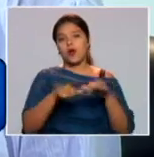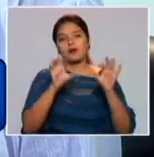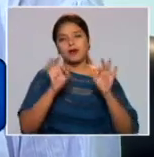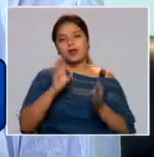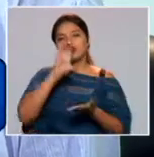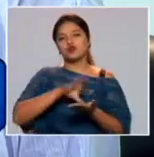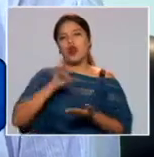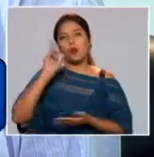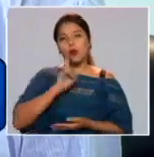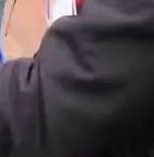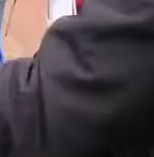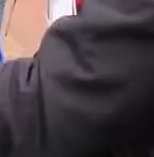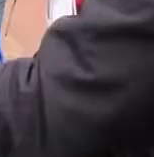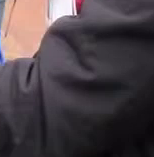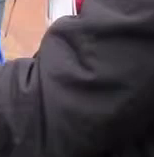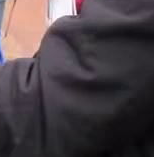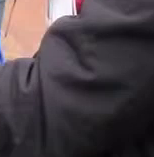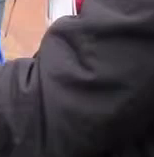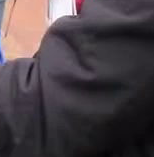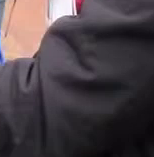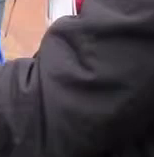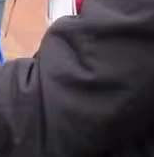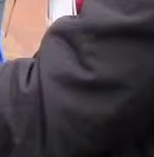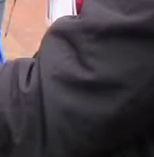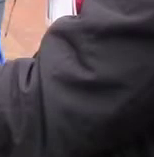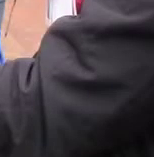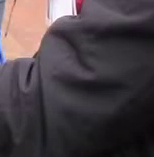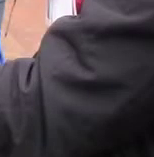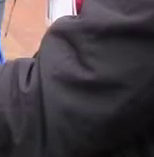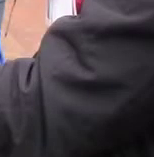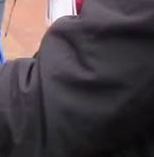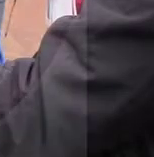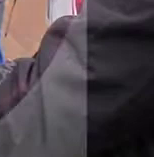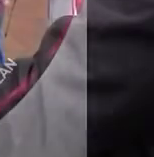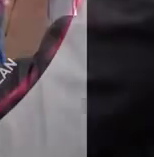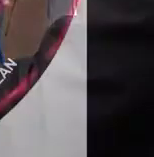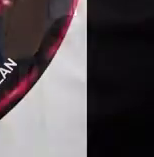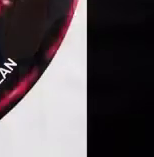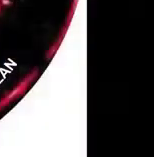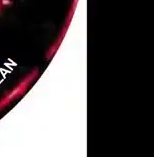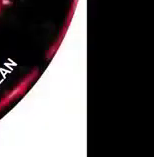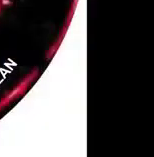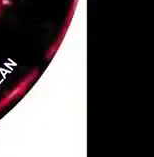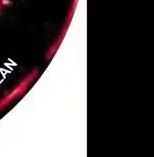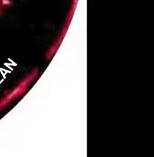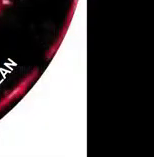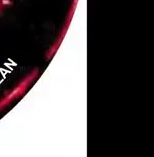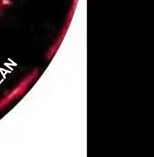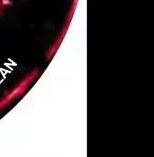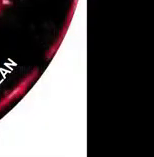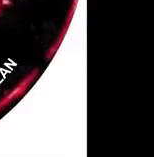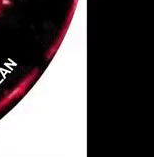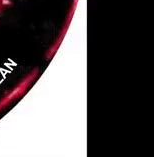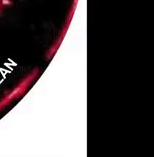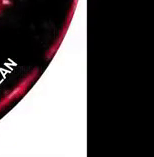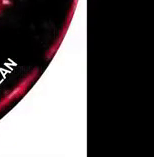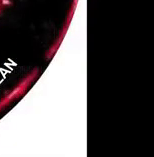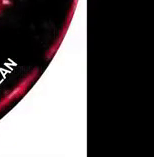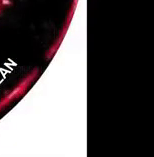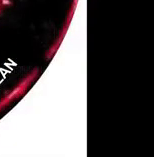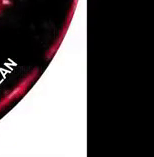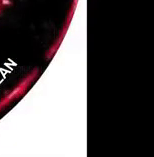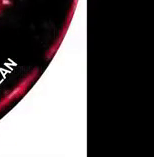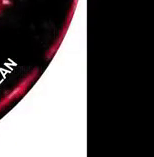Ciudad Bolívar allí ellos hicieron un documental que se llama rondando la laguna de Terreros y este documental